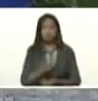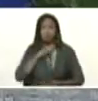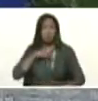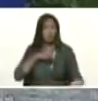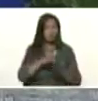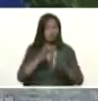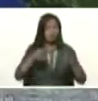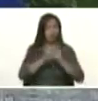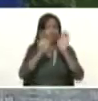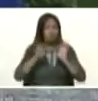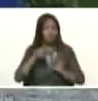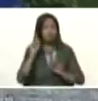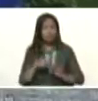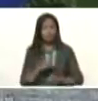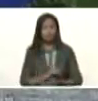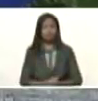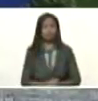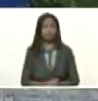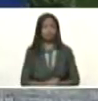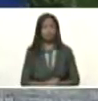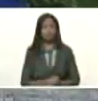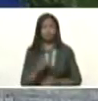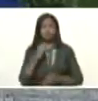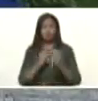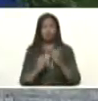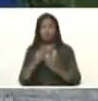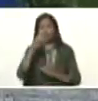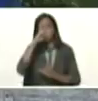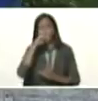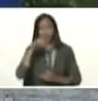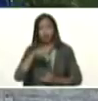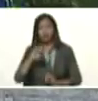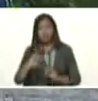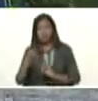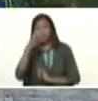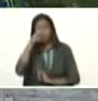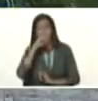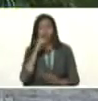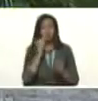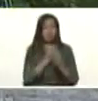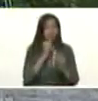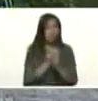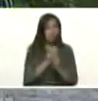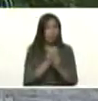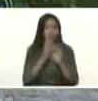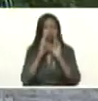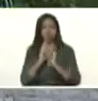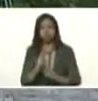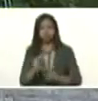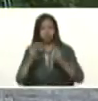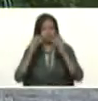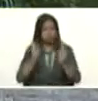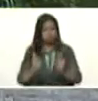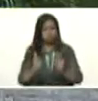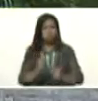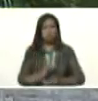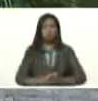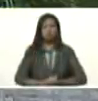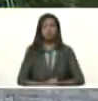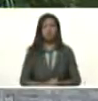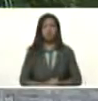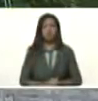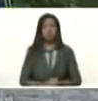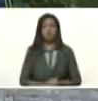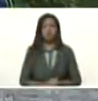garantizar un fin de año de trabajo y de resultados.